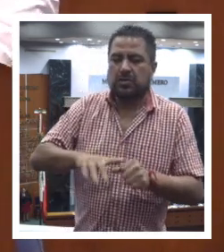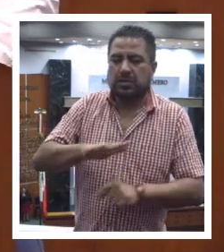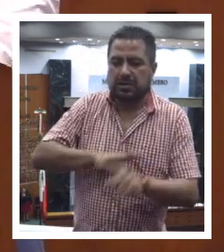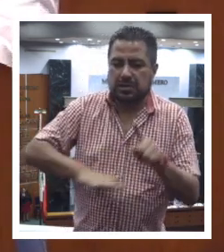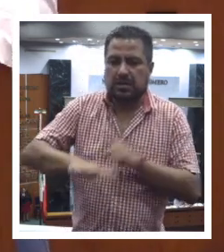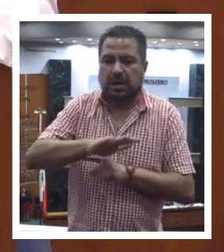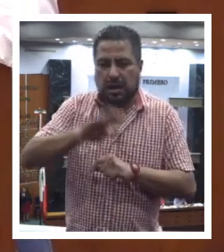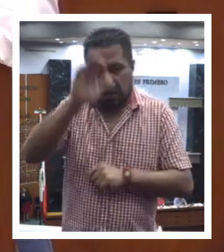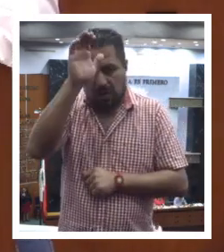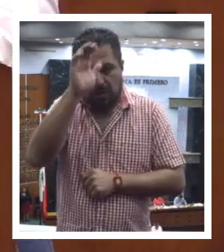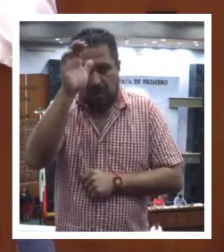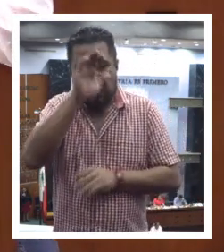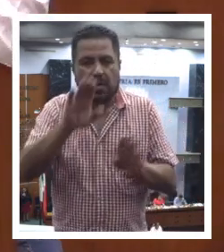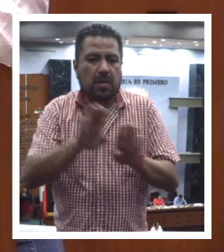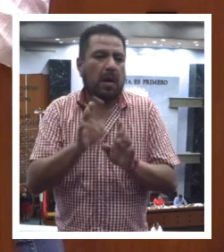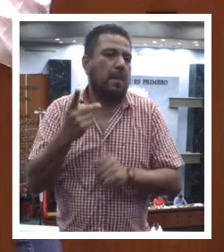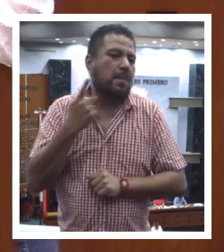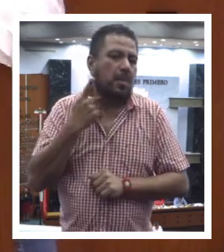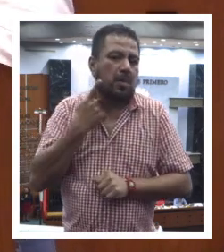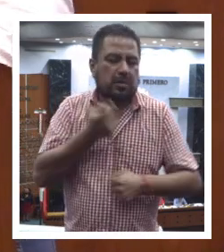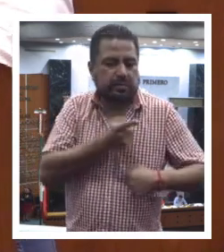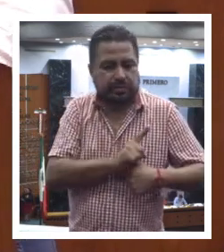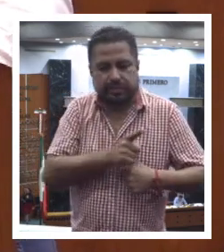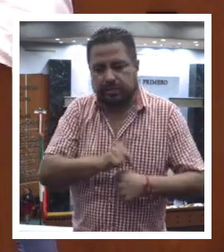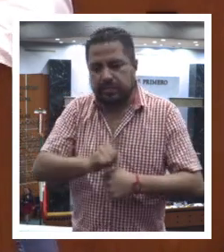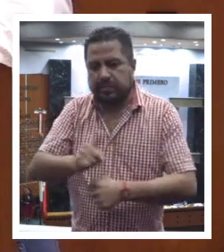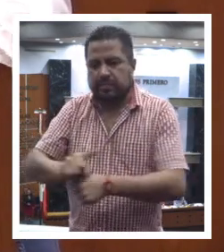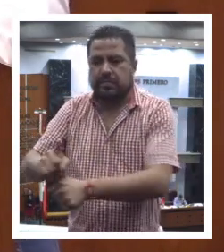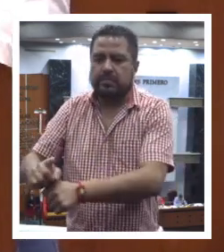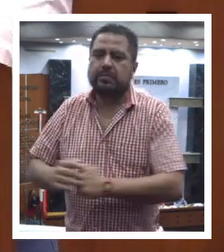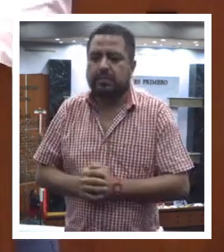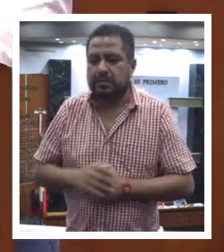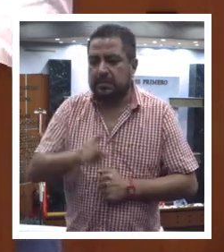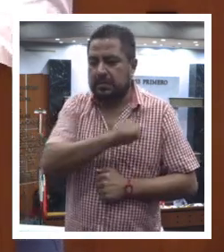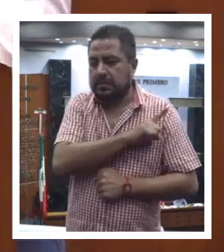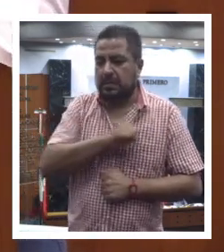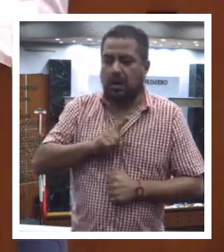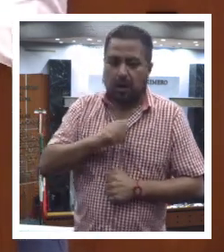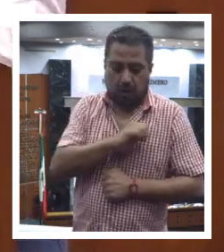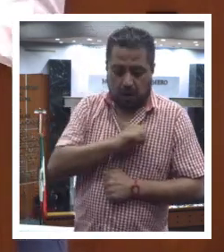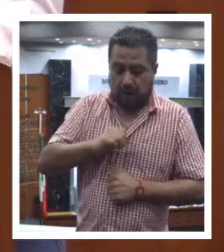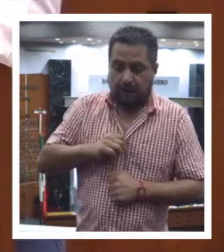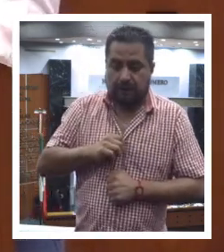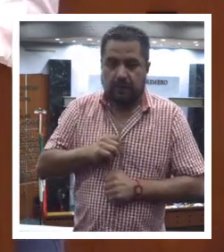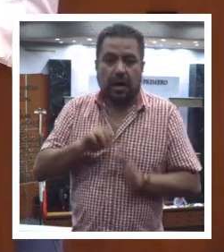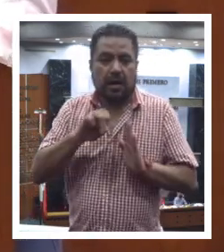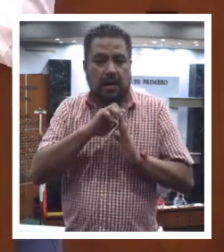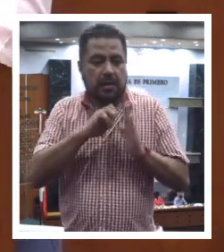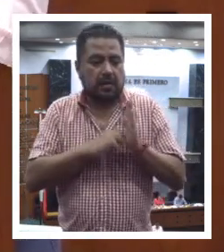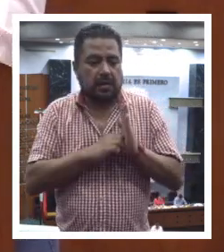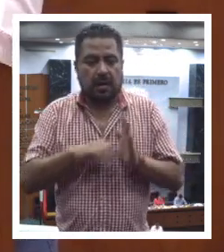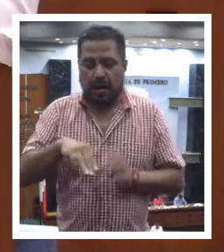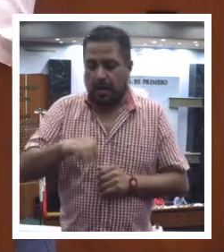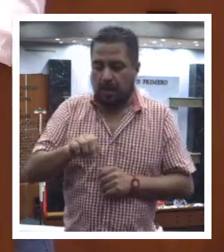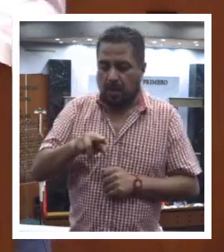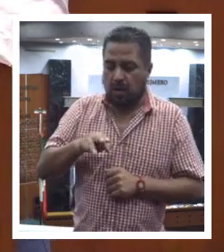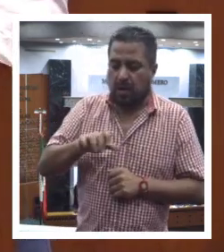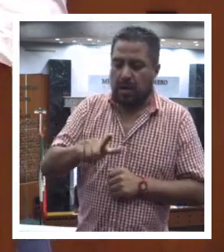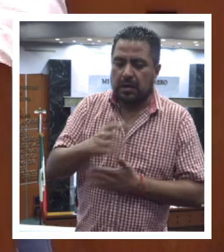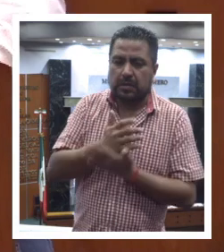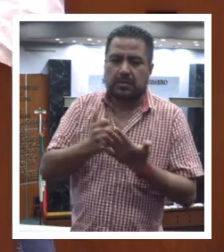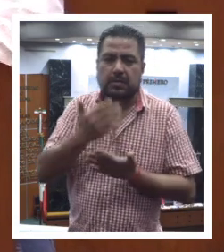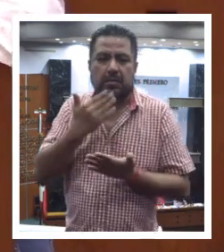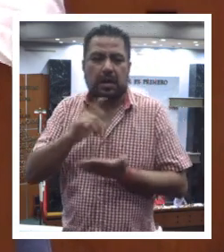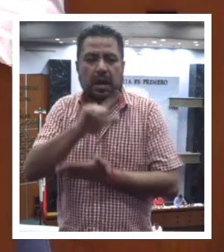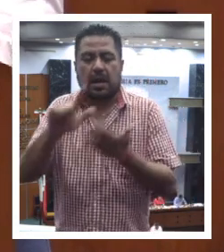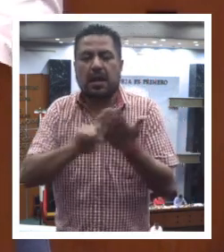cultural, así como político todos los días? Tenemos la obligación ética y moral de garantizar que las